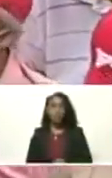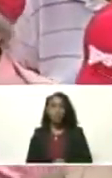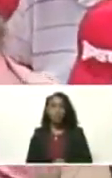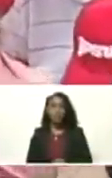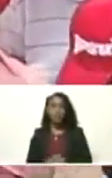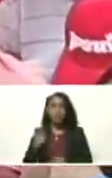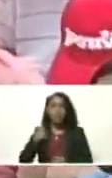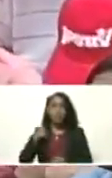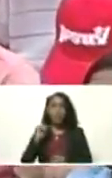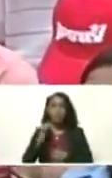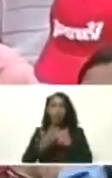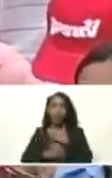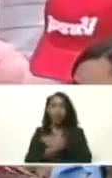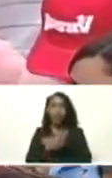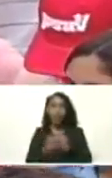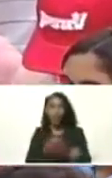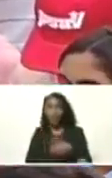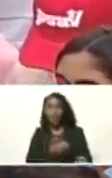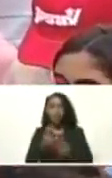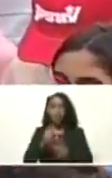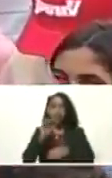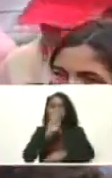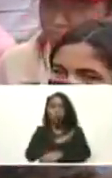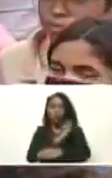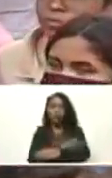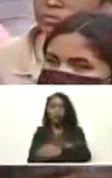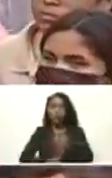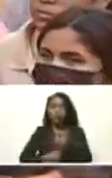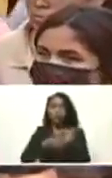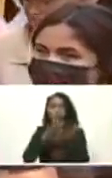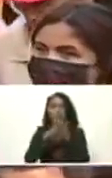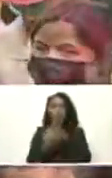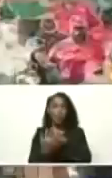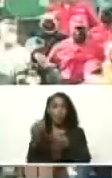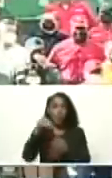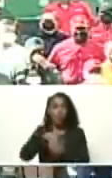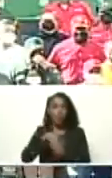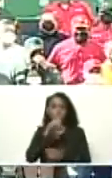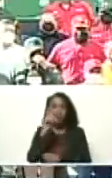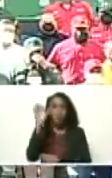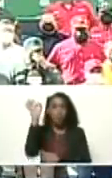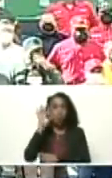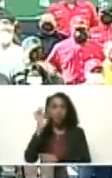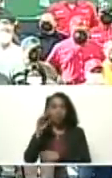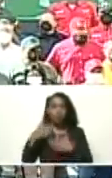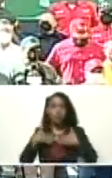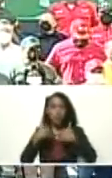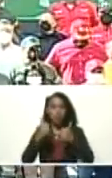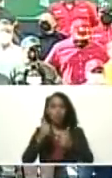Tenemos que avanzar en el relanzamiento y fortalecimiento de barrio adentro, 100% salud.